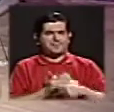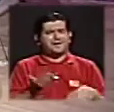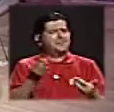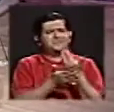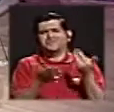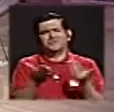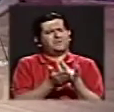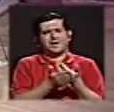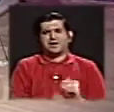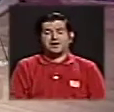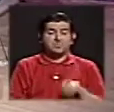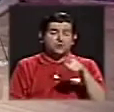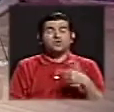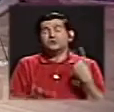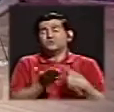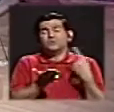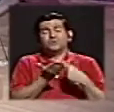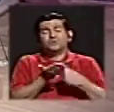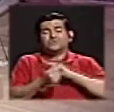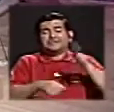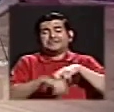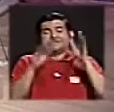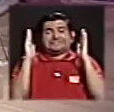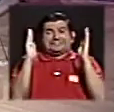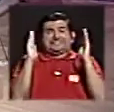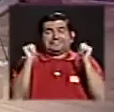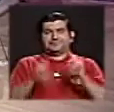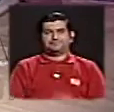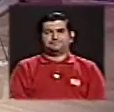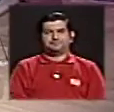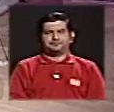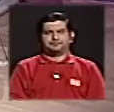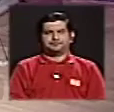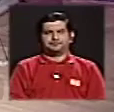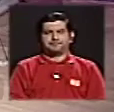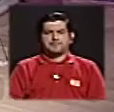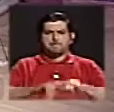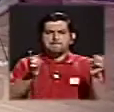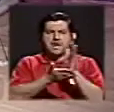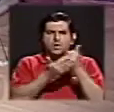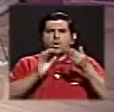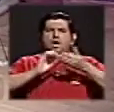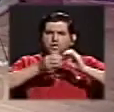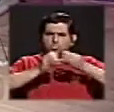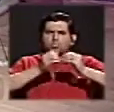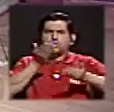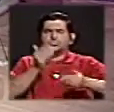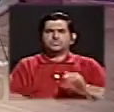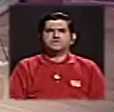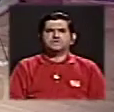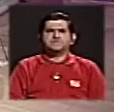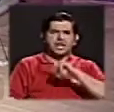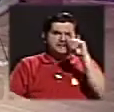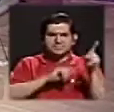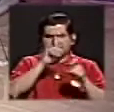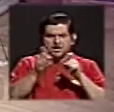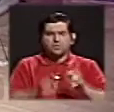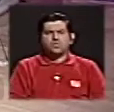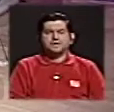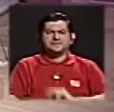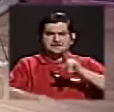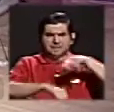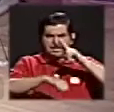y generó toda una gran controversia a nivel nacional, ¿verdad? Pero hay algunos datos, por ejemplo, que salen de la encuesta, de la segunda